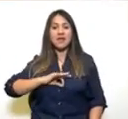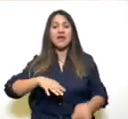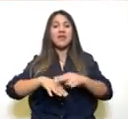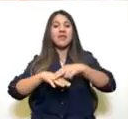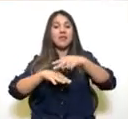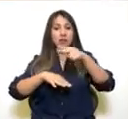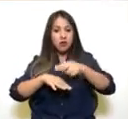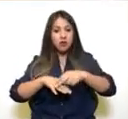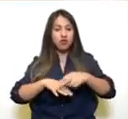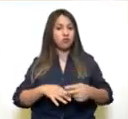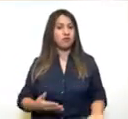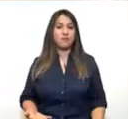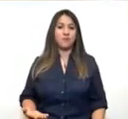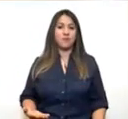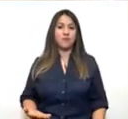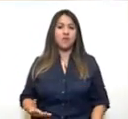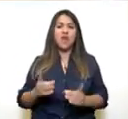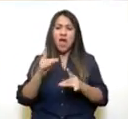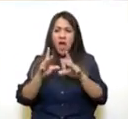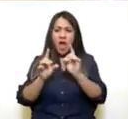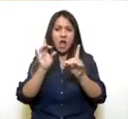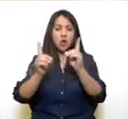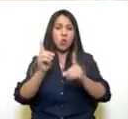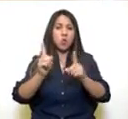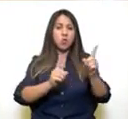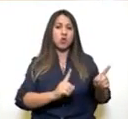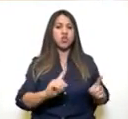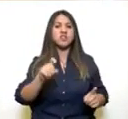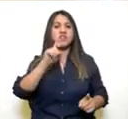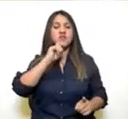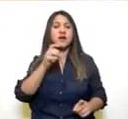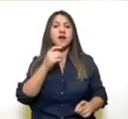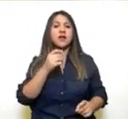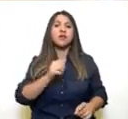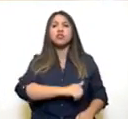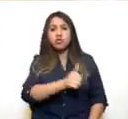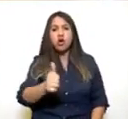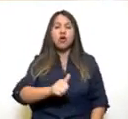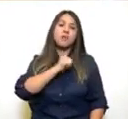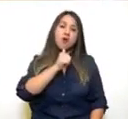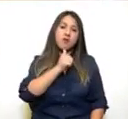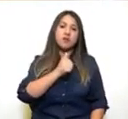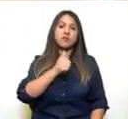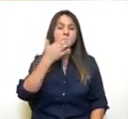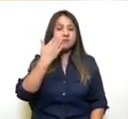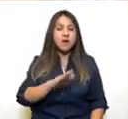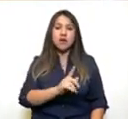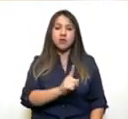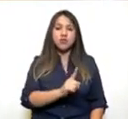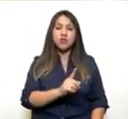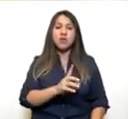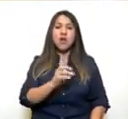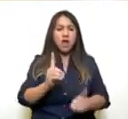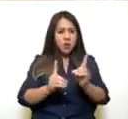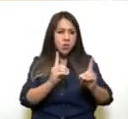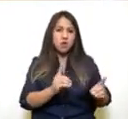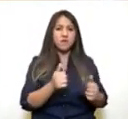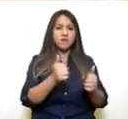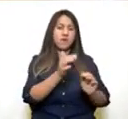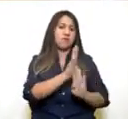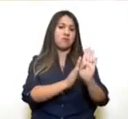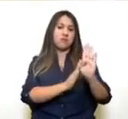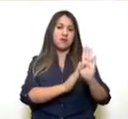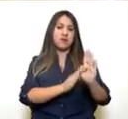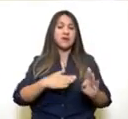son excepciones no es una regla eso es lo malo son excepciones y